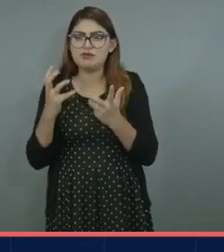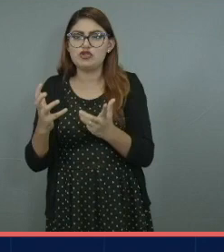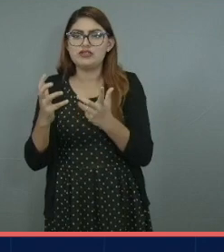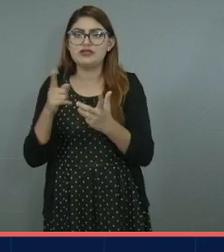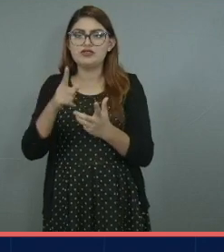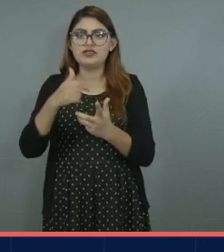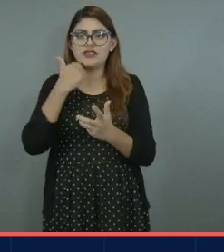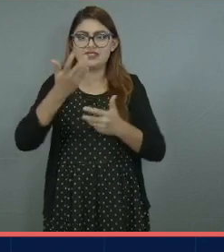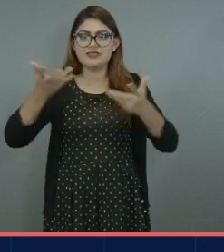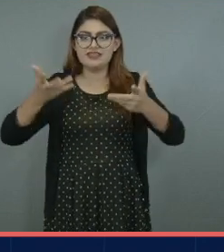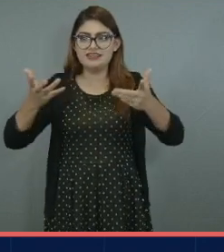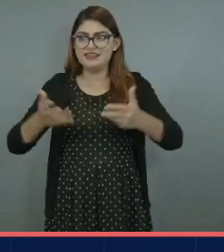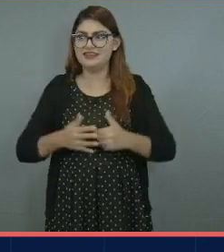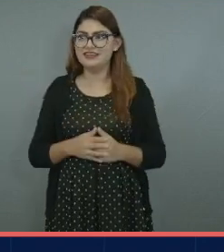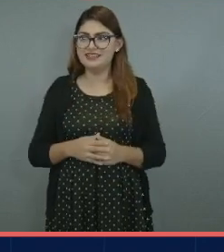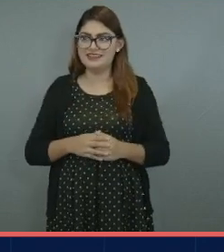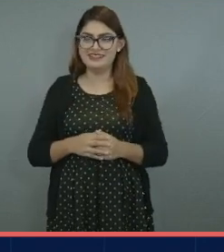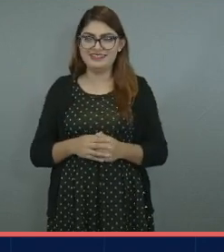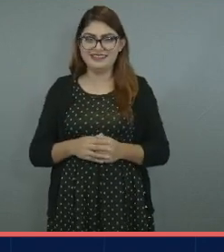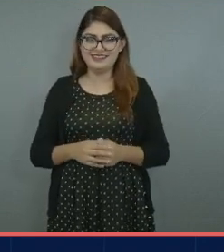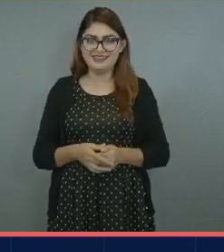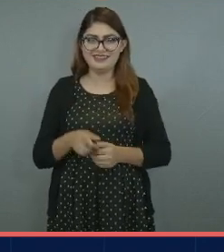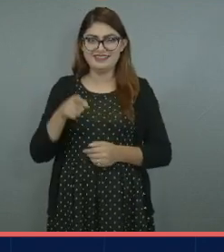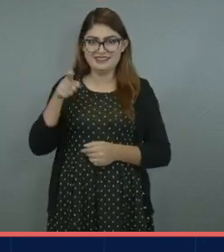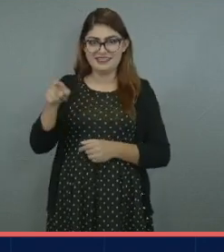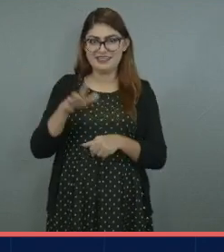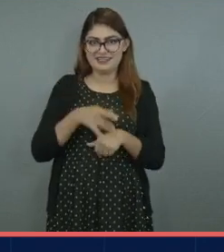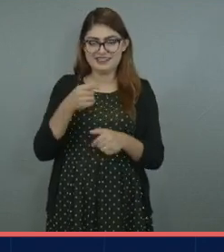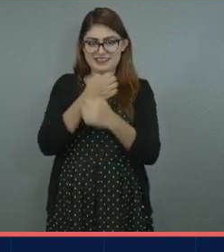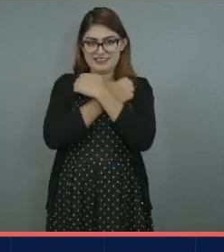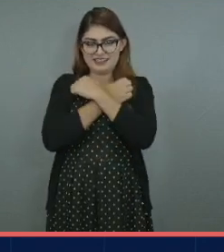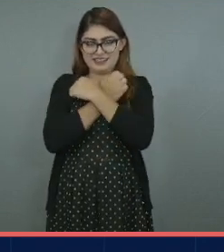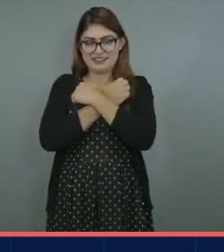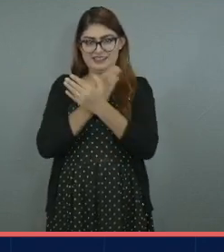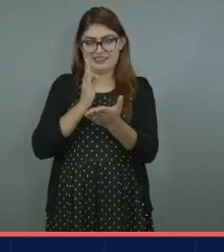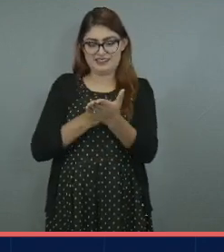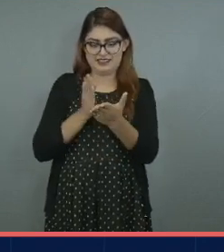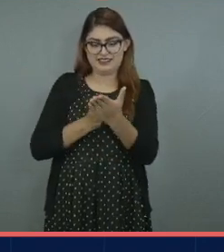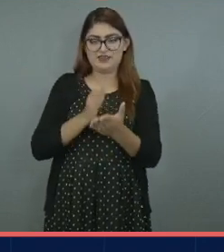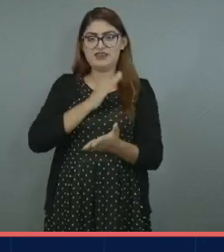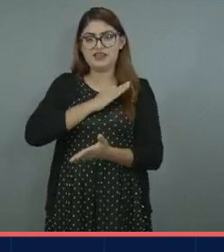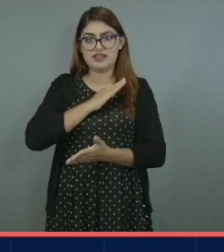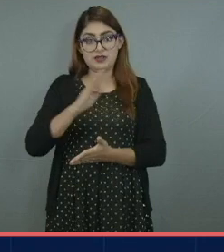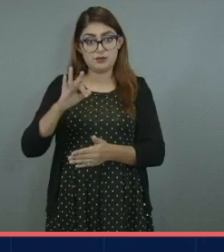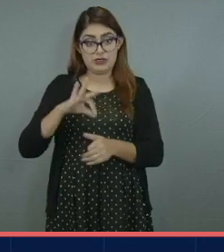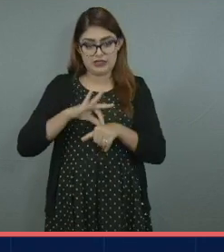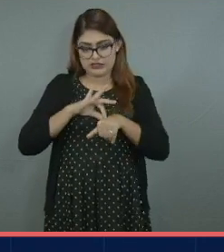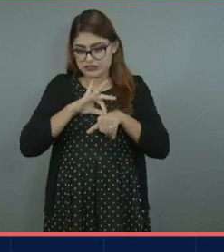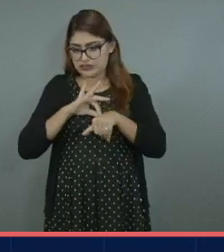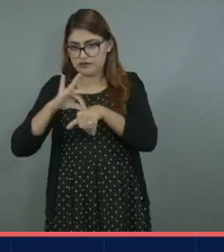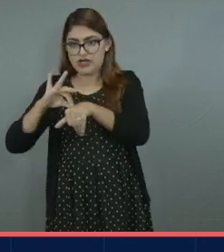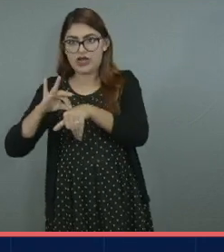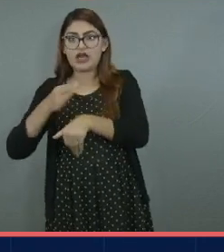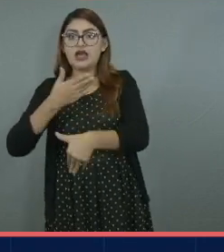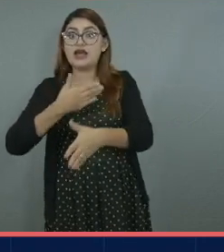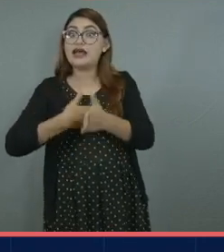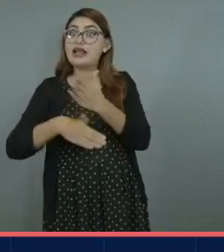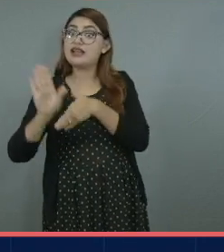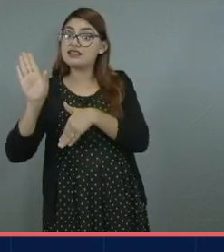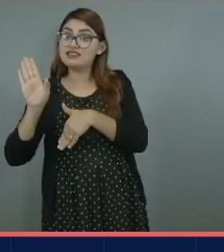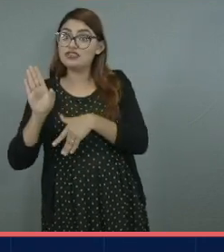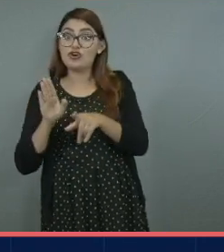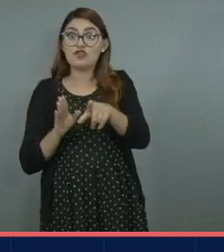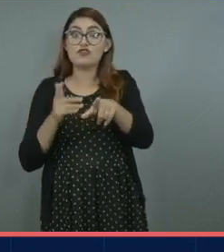hacer, porque la educación financiera te puede llevar al éxito y a donde tú